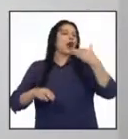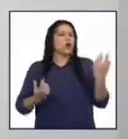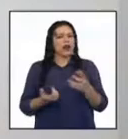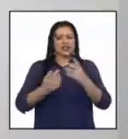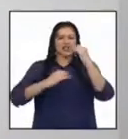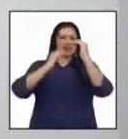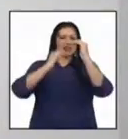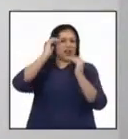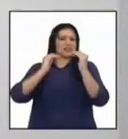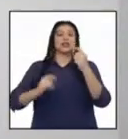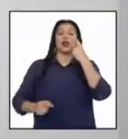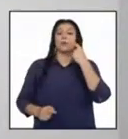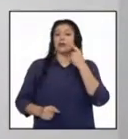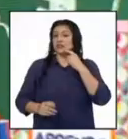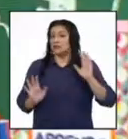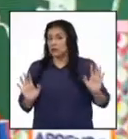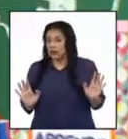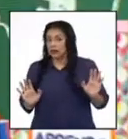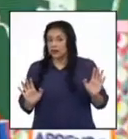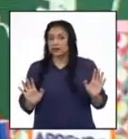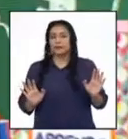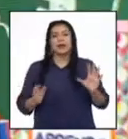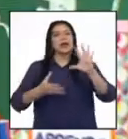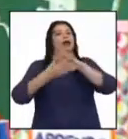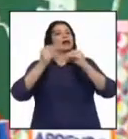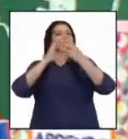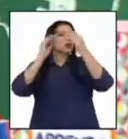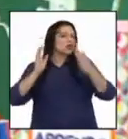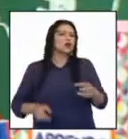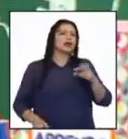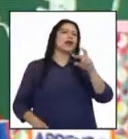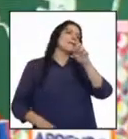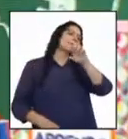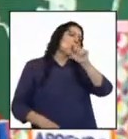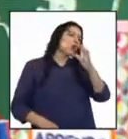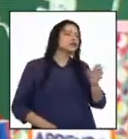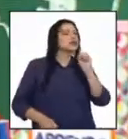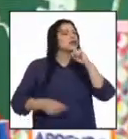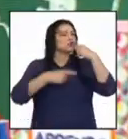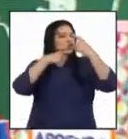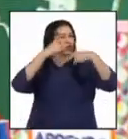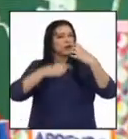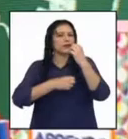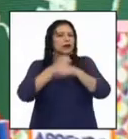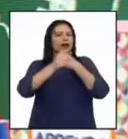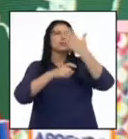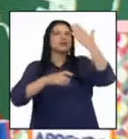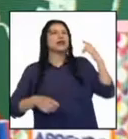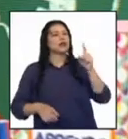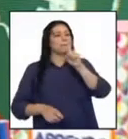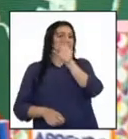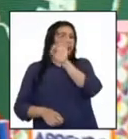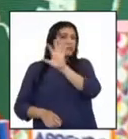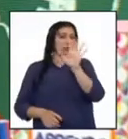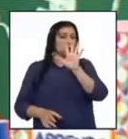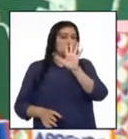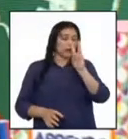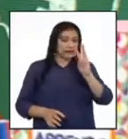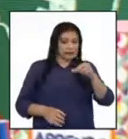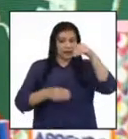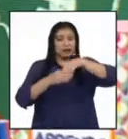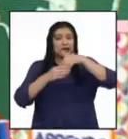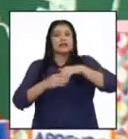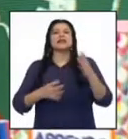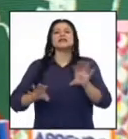desigualdad entre mujeres y varones. La historiadora Poulsen nos relata que en las elecciones de 1956 se hacía leer